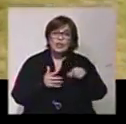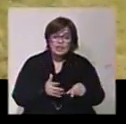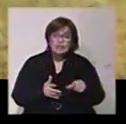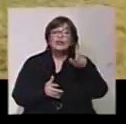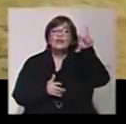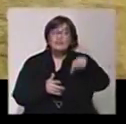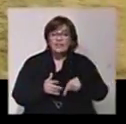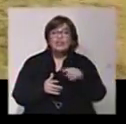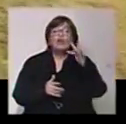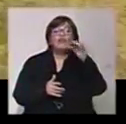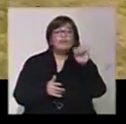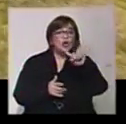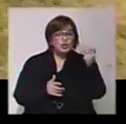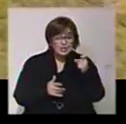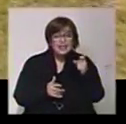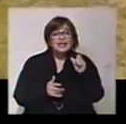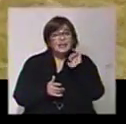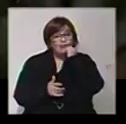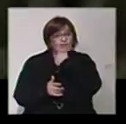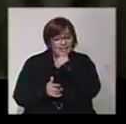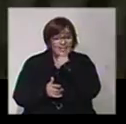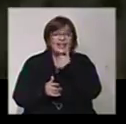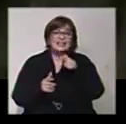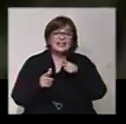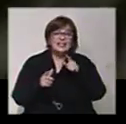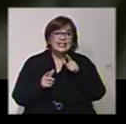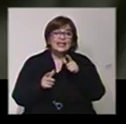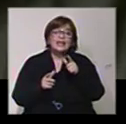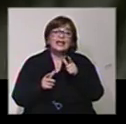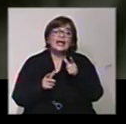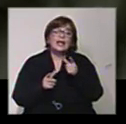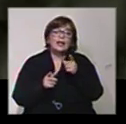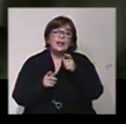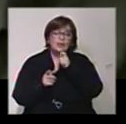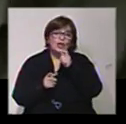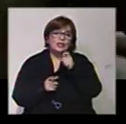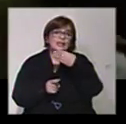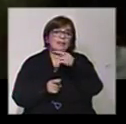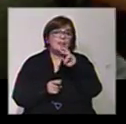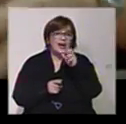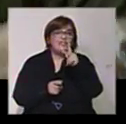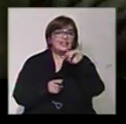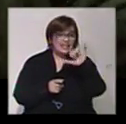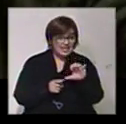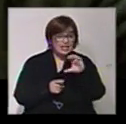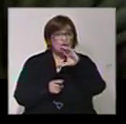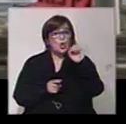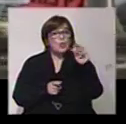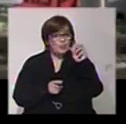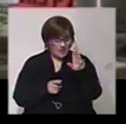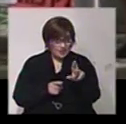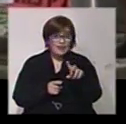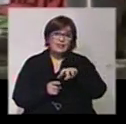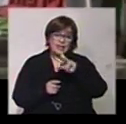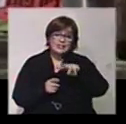de Fox que se llama Kitchen Confidential, que fue protagonizada por Bradley Cooper. 10 años después lanzó como una segunda parte en 2010 que se